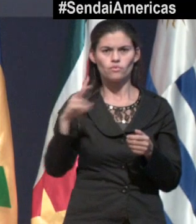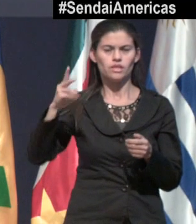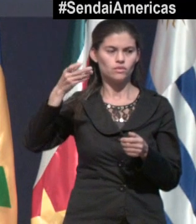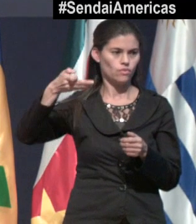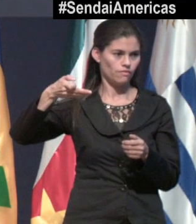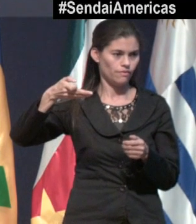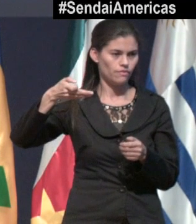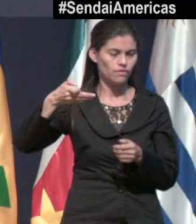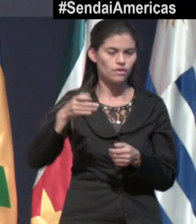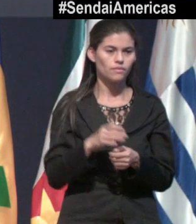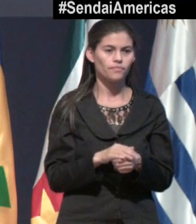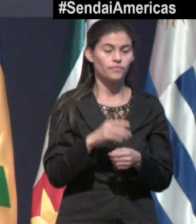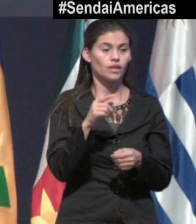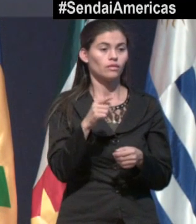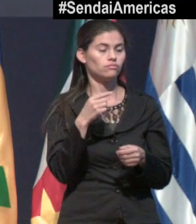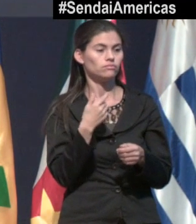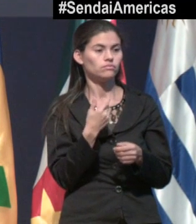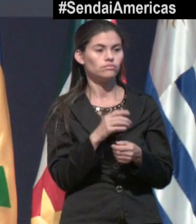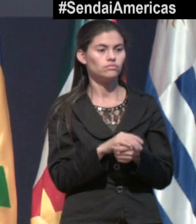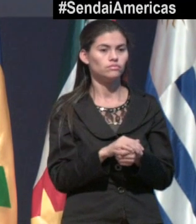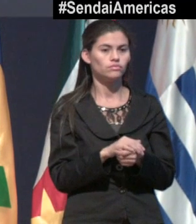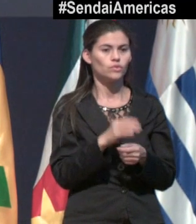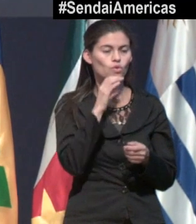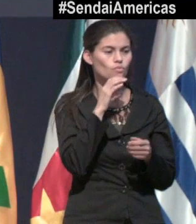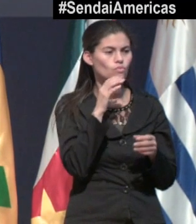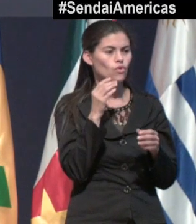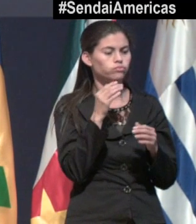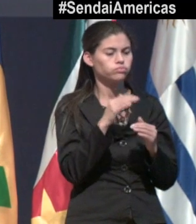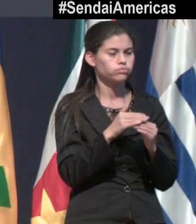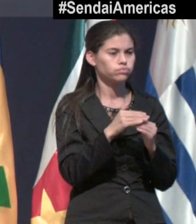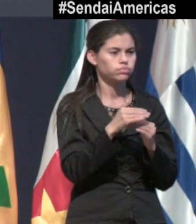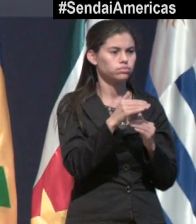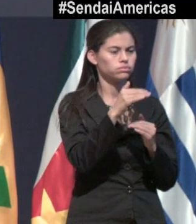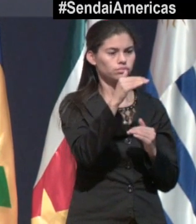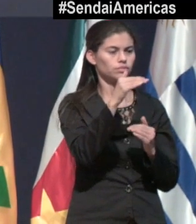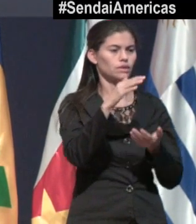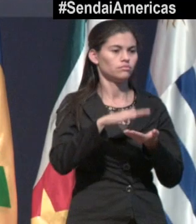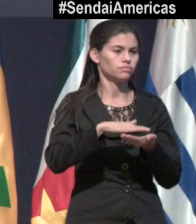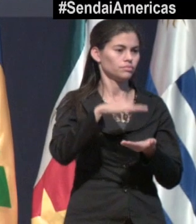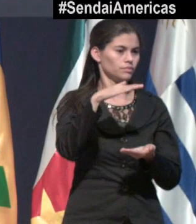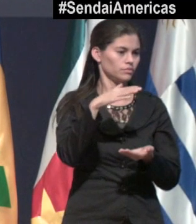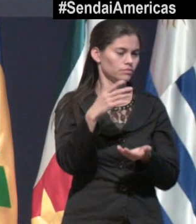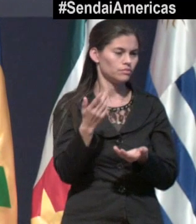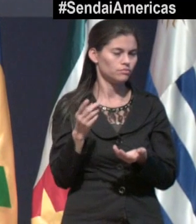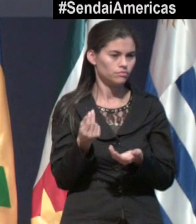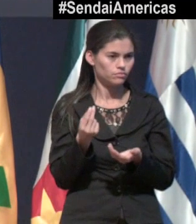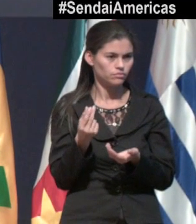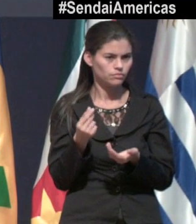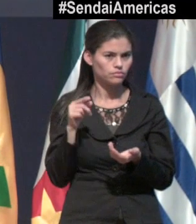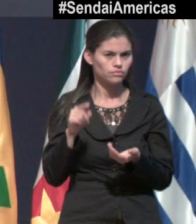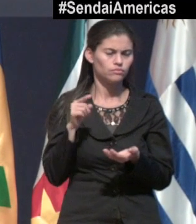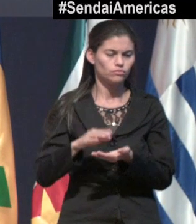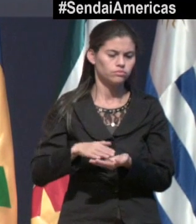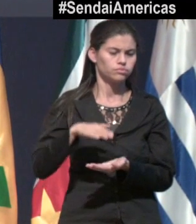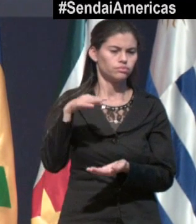2009, en que miramos la acumulación de capital, o sea que es la inversión que hacemos en bienes de